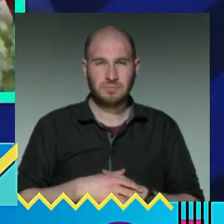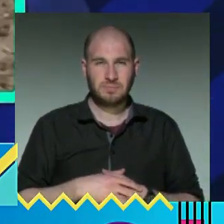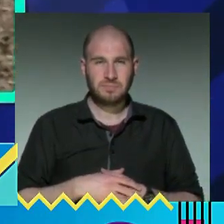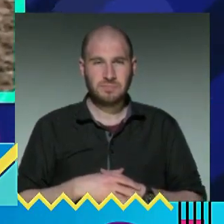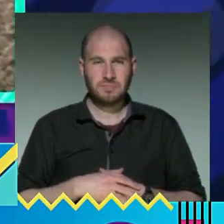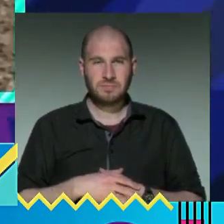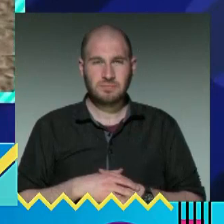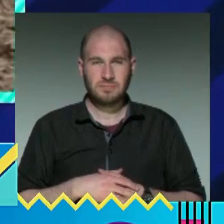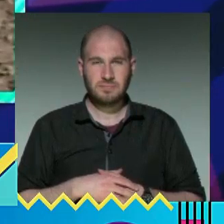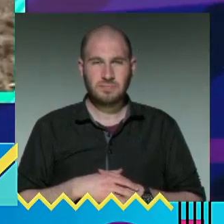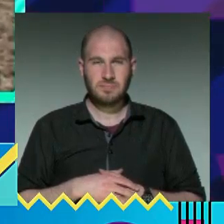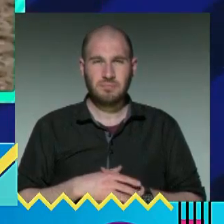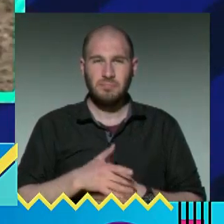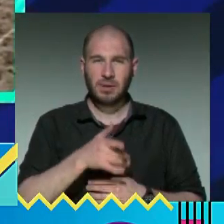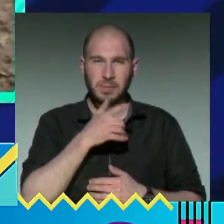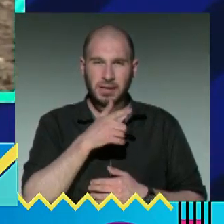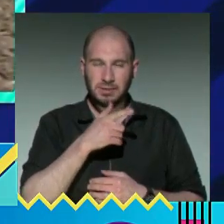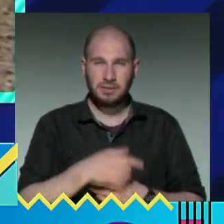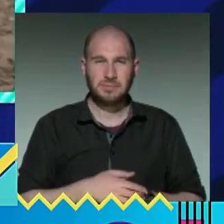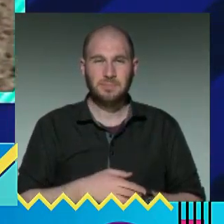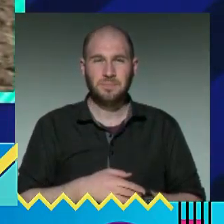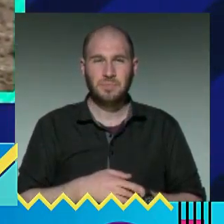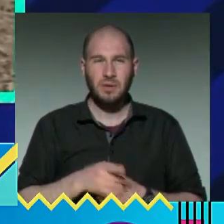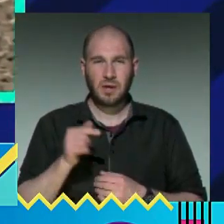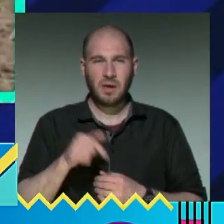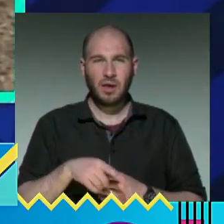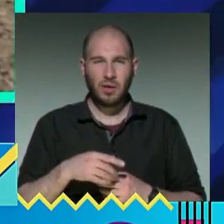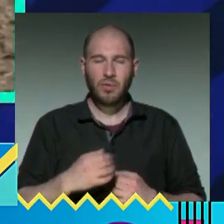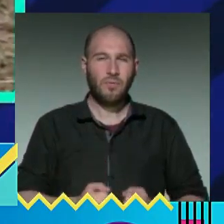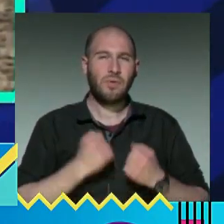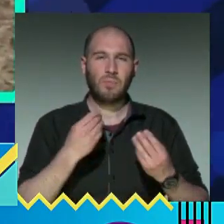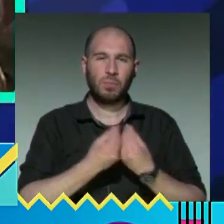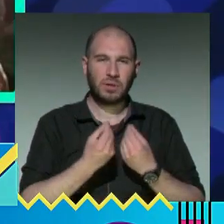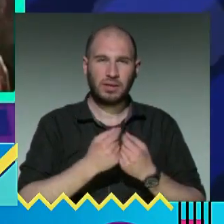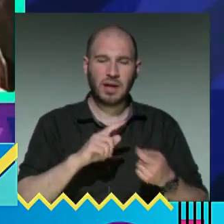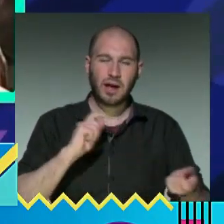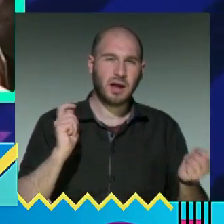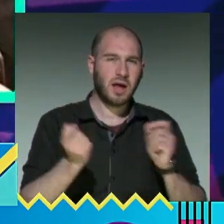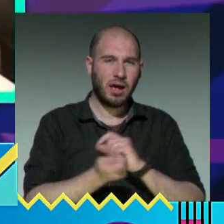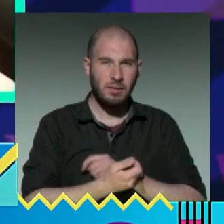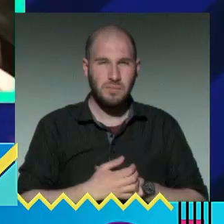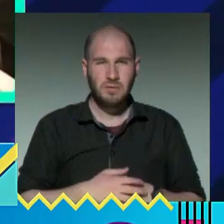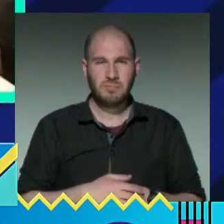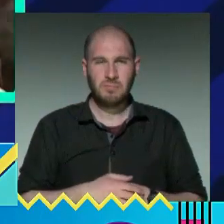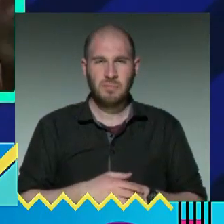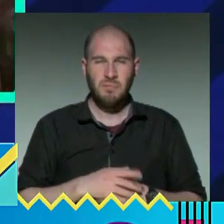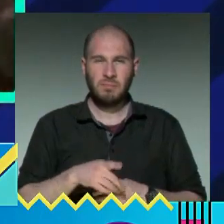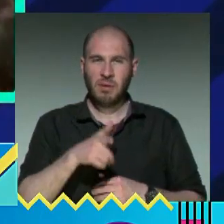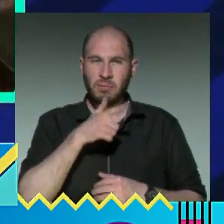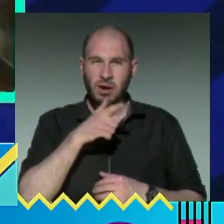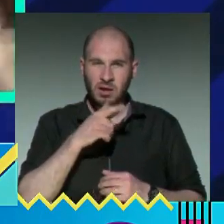productores. Entonces, creo que sí, que hay un fenómeno fuerte de transformación, hay un fenómeno, creo,